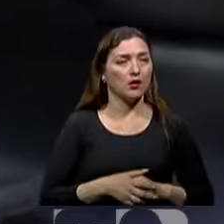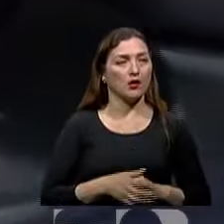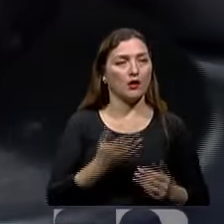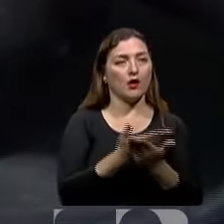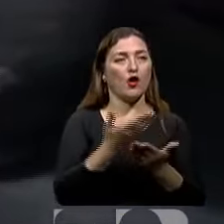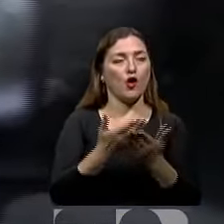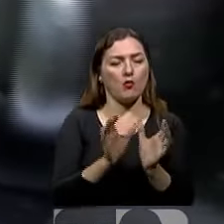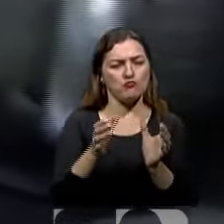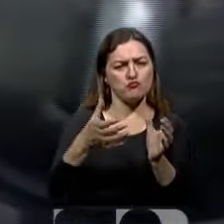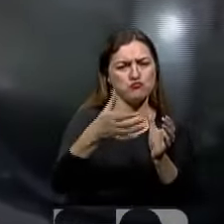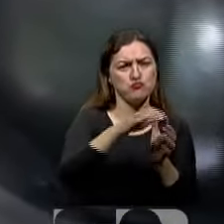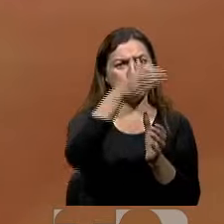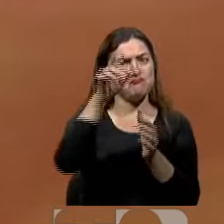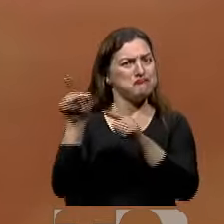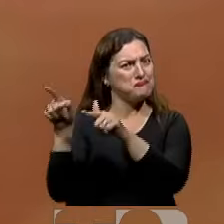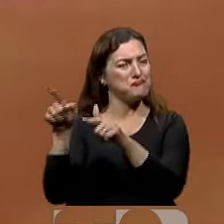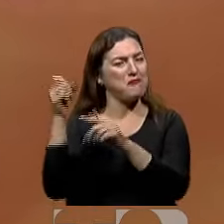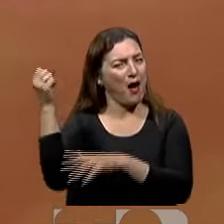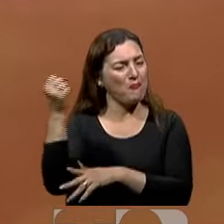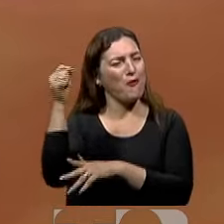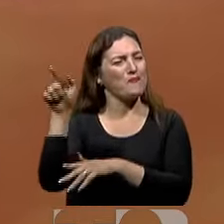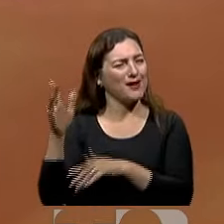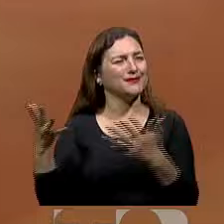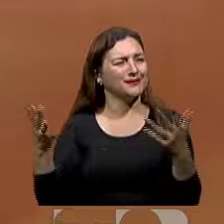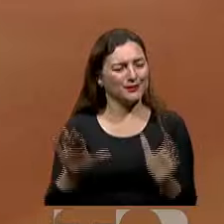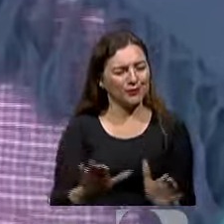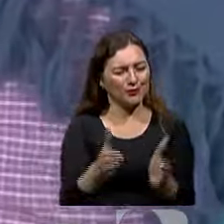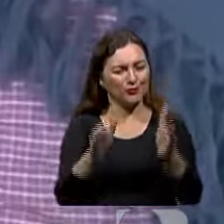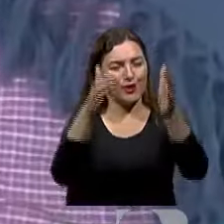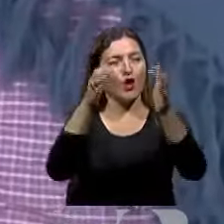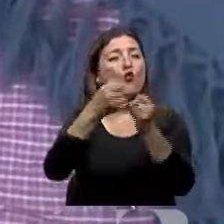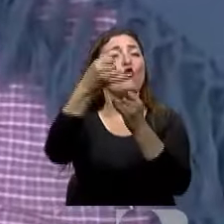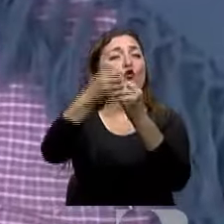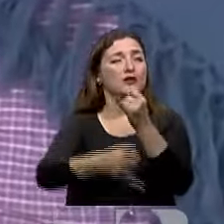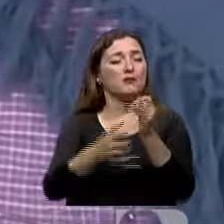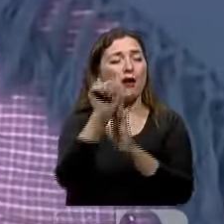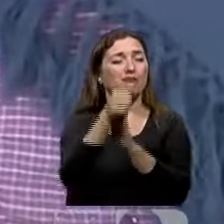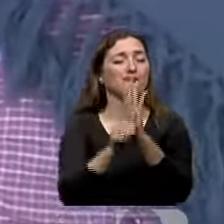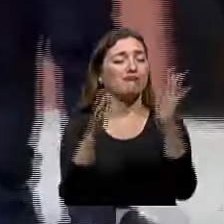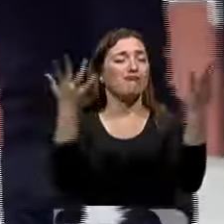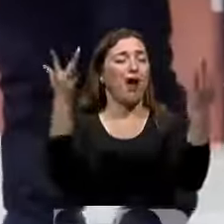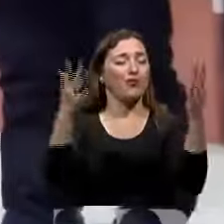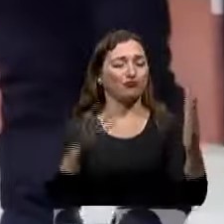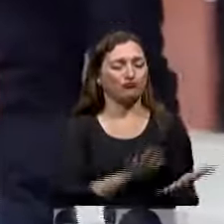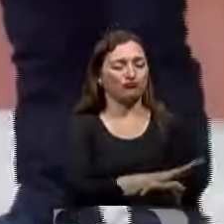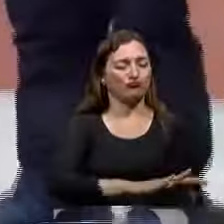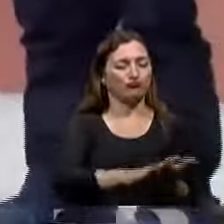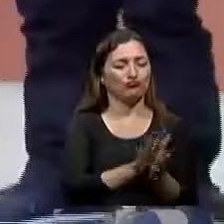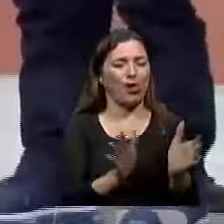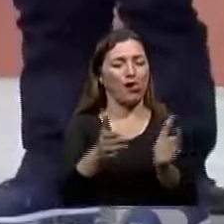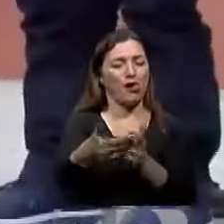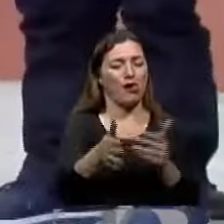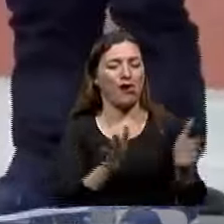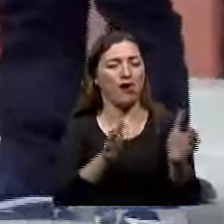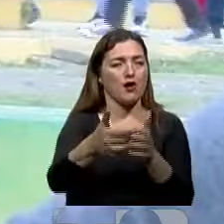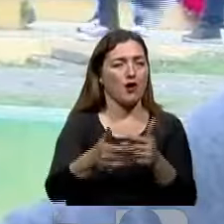objetos de arcilla, ícono de este lugar, porque aquí se encuentran las últimas artesanas que producen estos artículos en barro con técnicas ancestrales